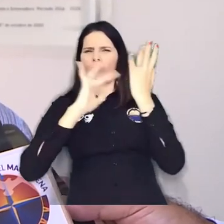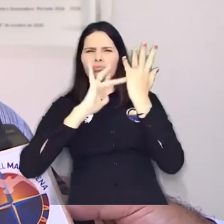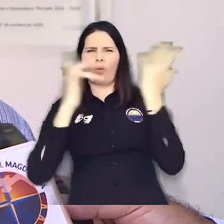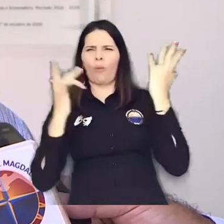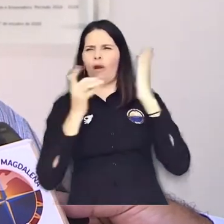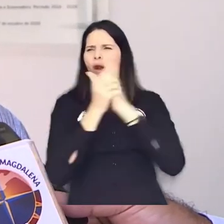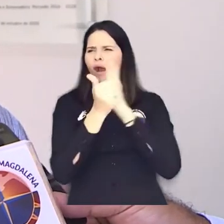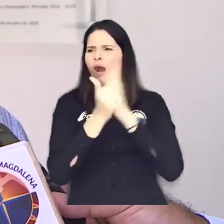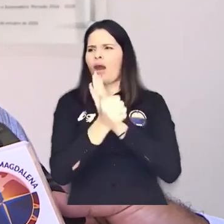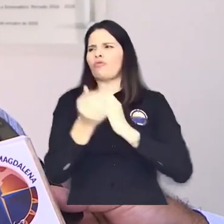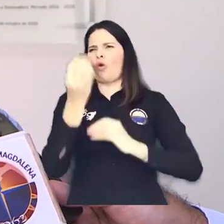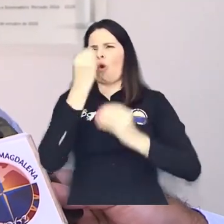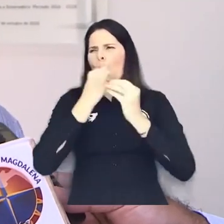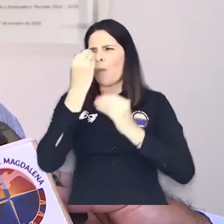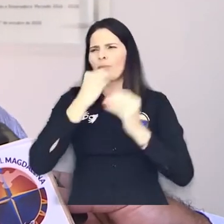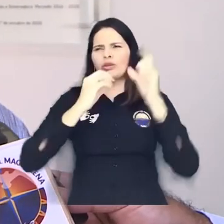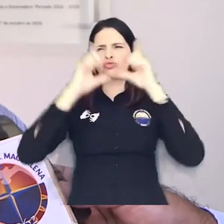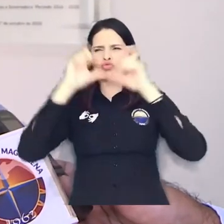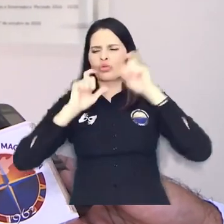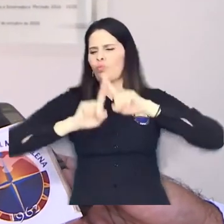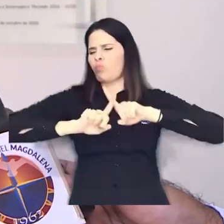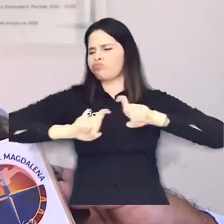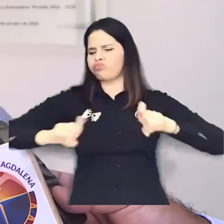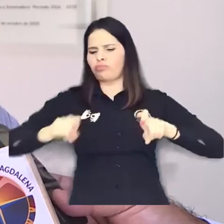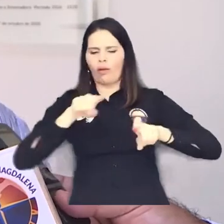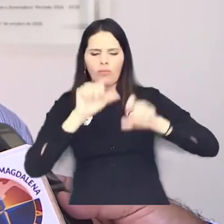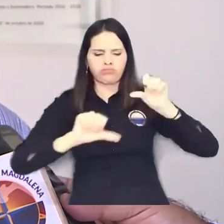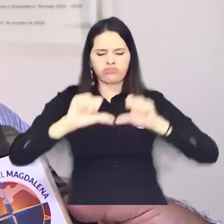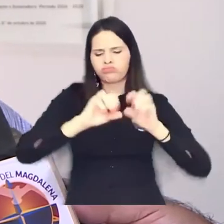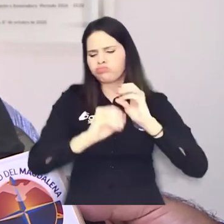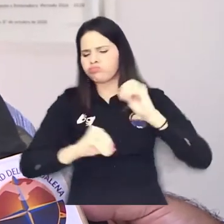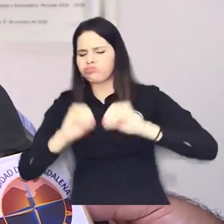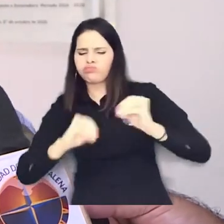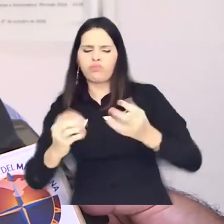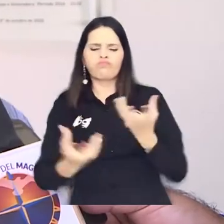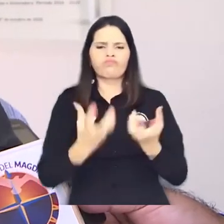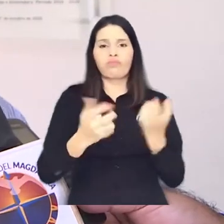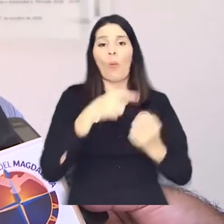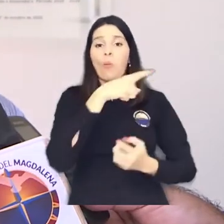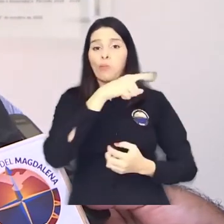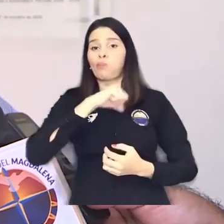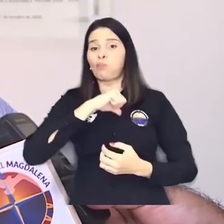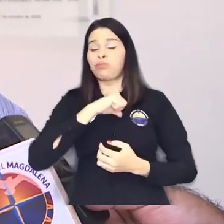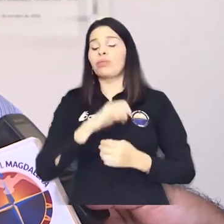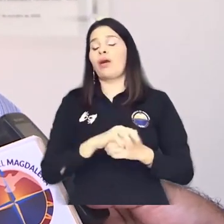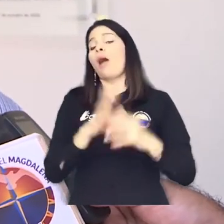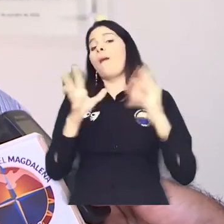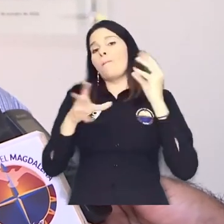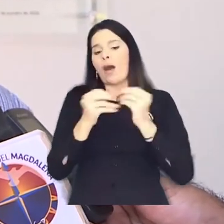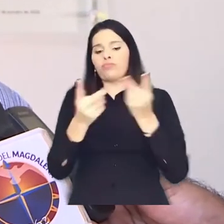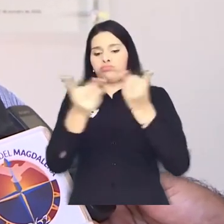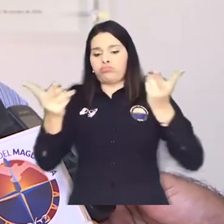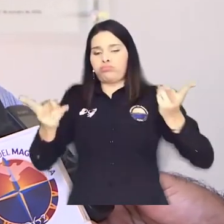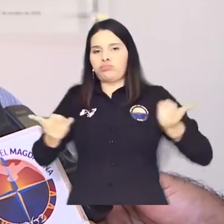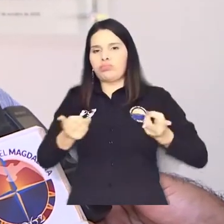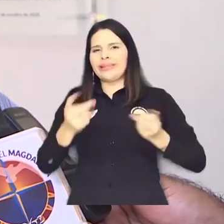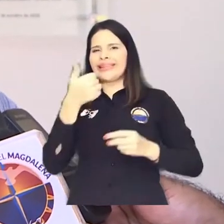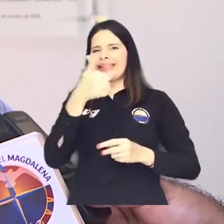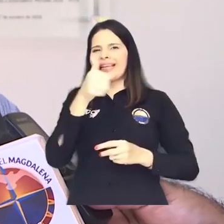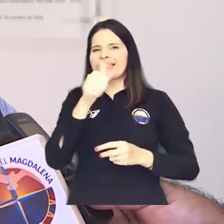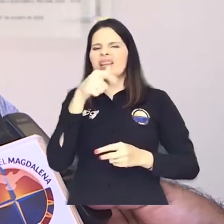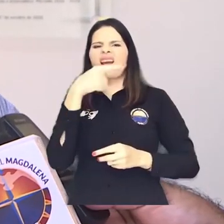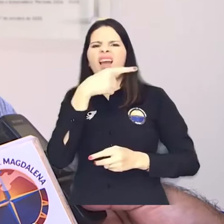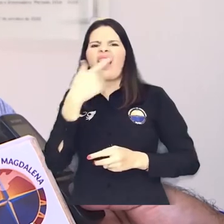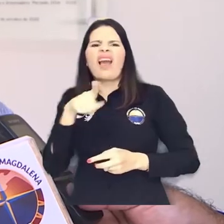en el tema gastronómico aquí también tenemos oportunidades en otra serie de sectores como el aula 10 en donde la